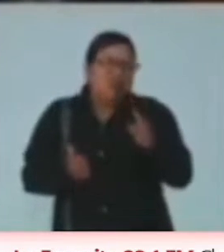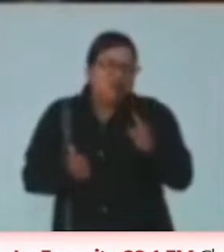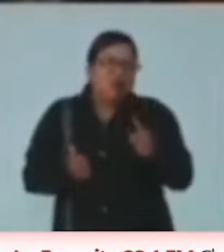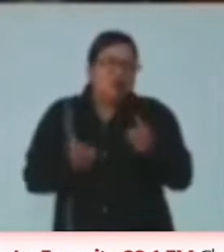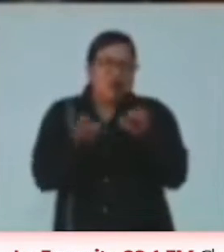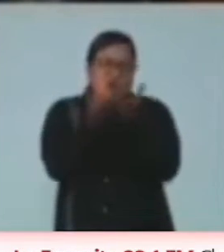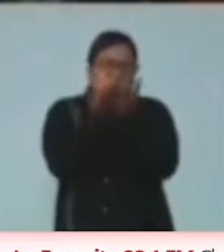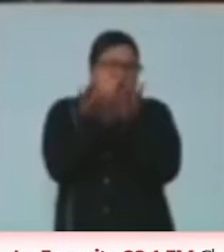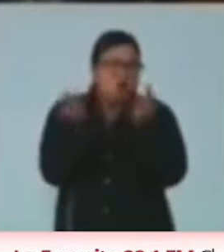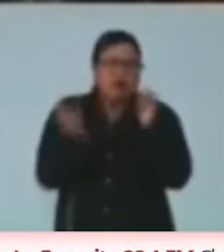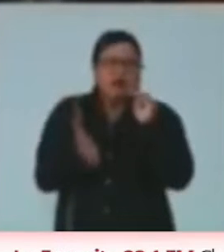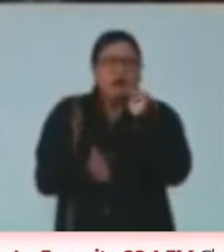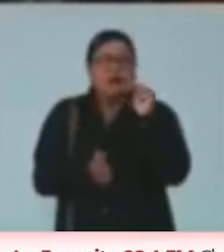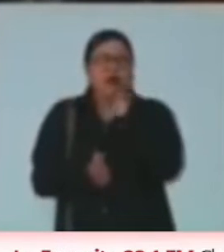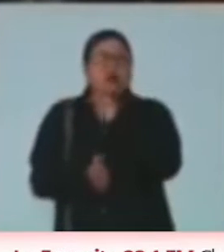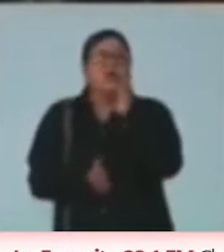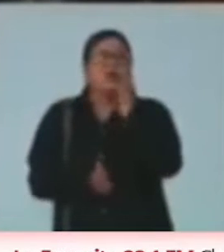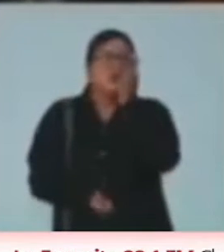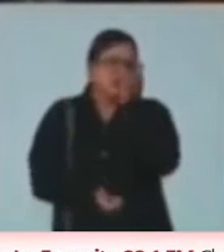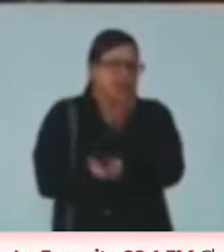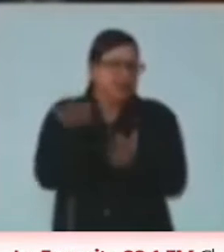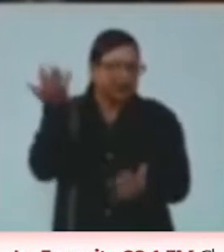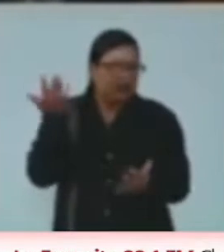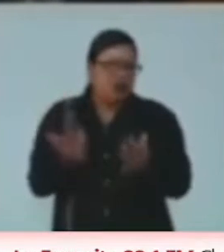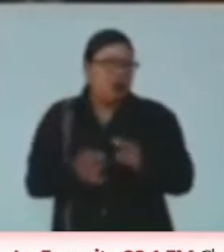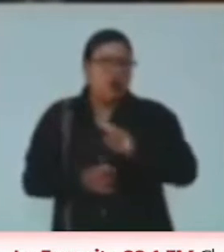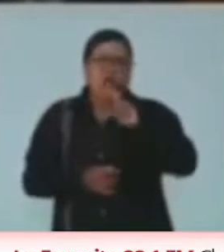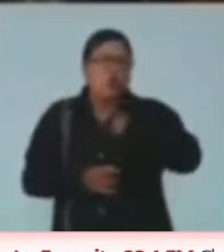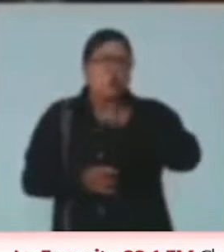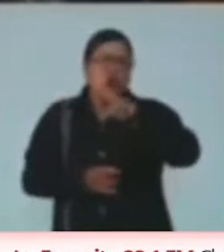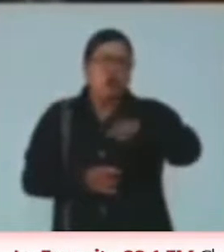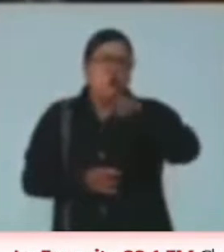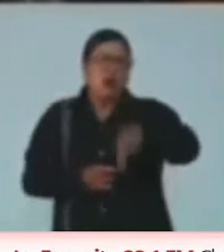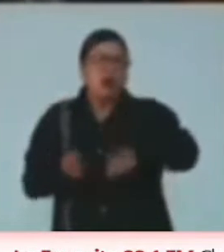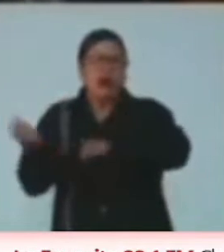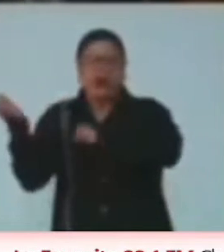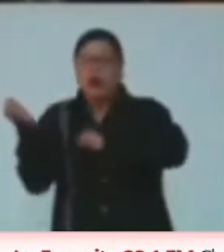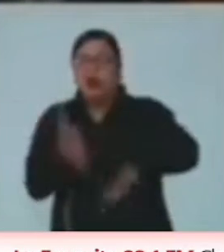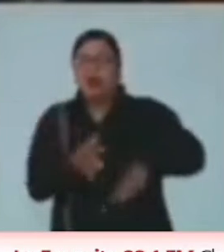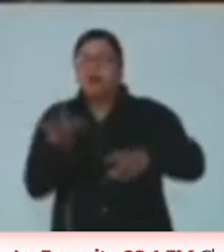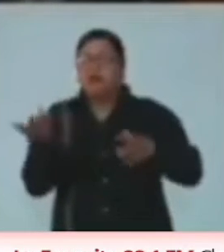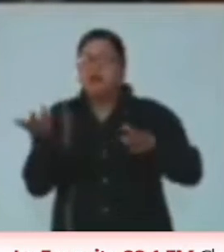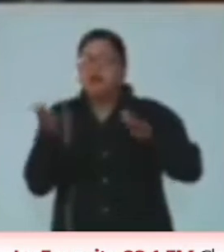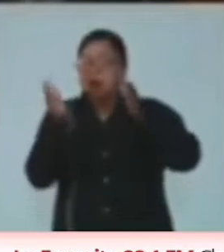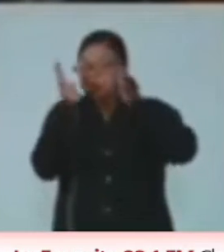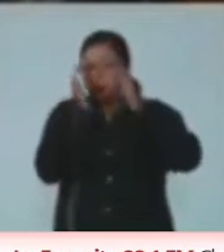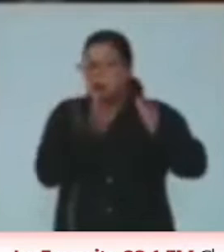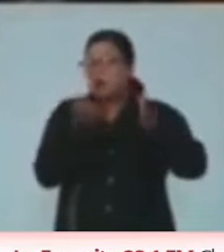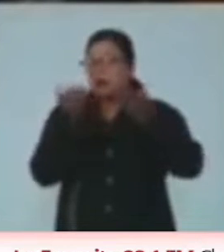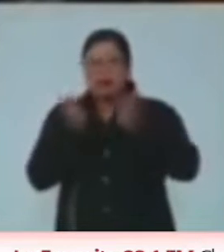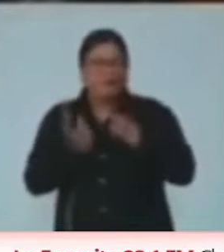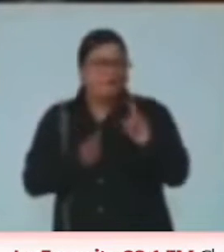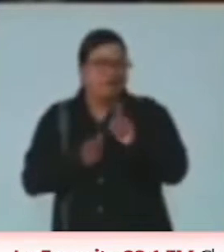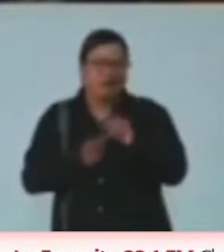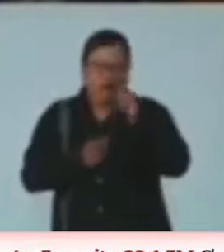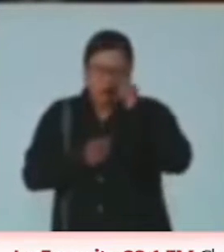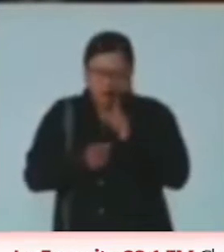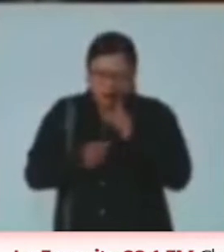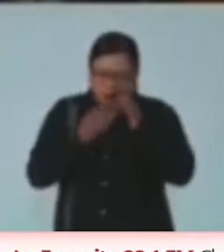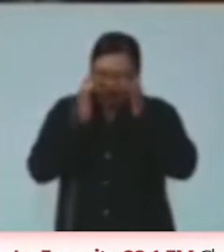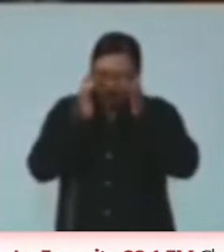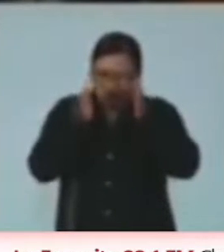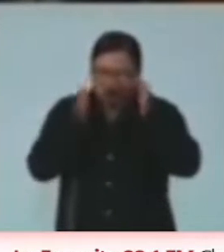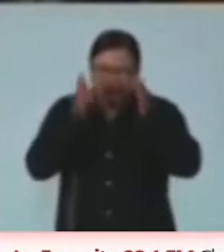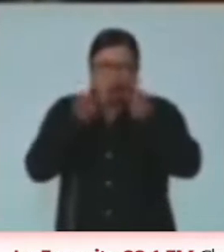atacamos inmediatamente el incendio. Nunca hemos dejado de estar atentos y presentes. Lo